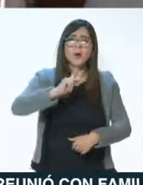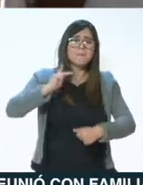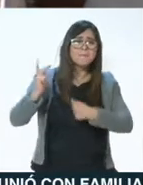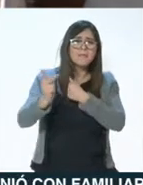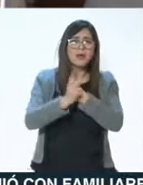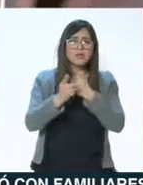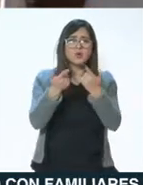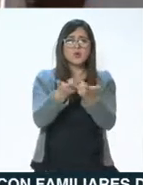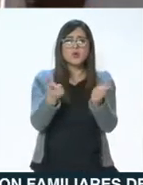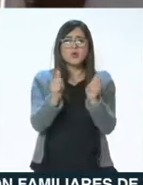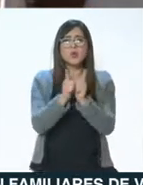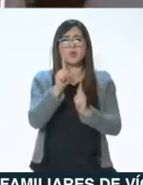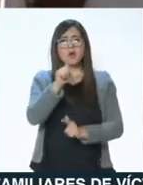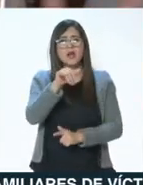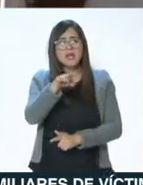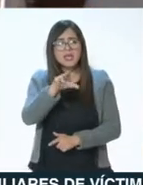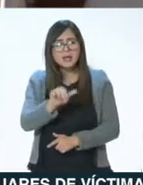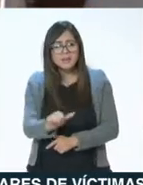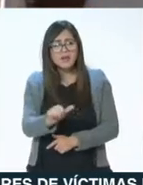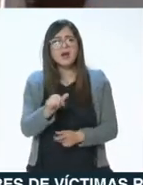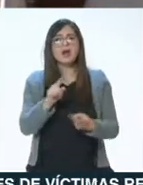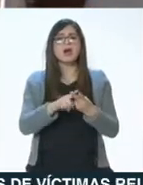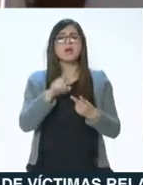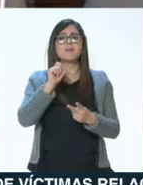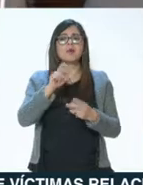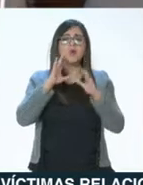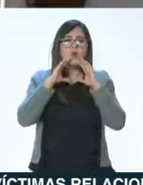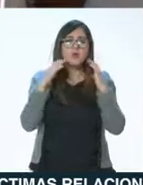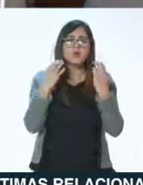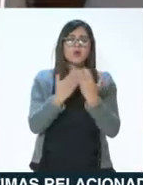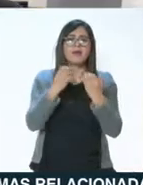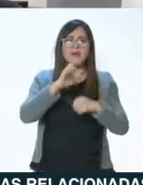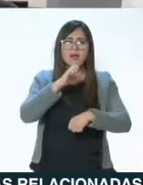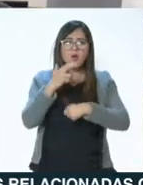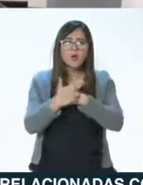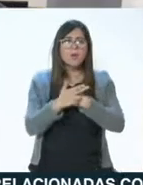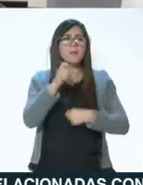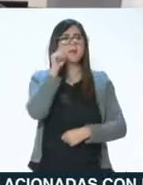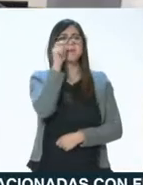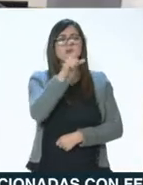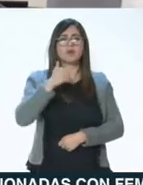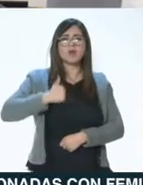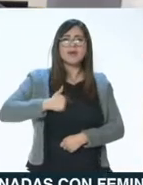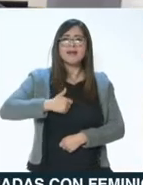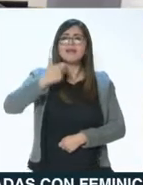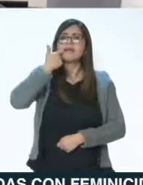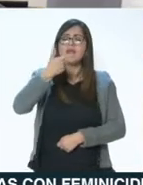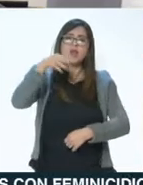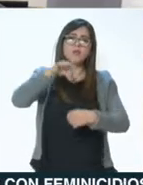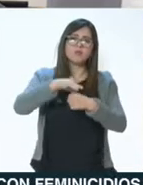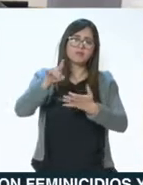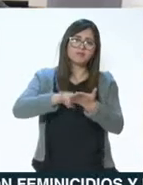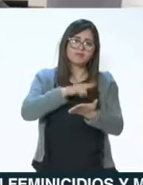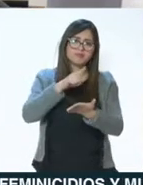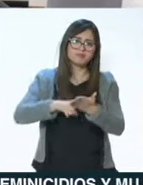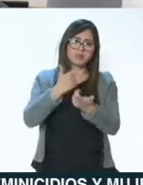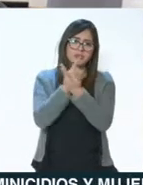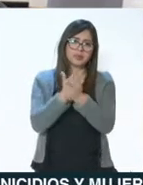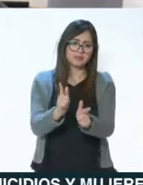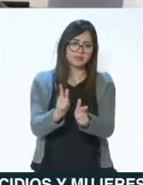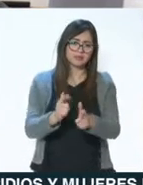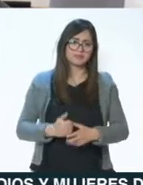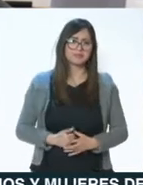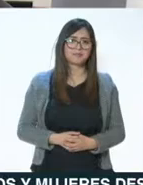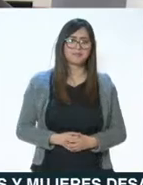Grupo de Lima, la Comunidad Europea, Canadá. Doctor, y precisamente sobre la intervención de